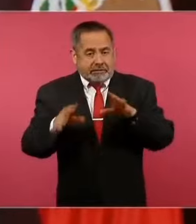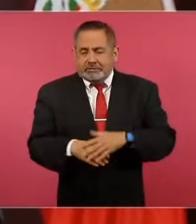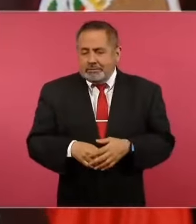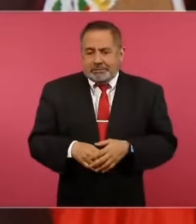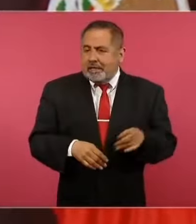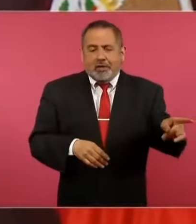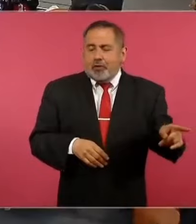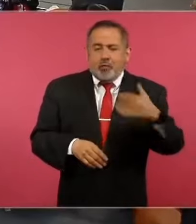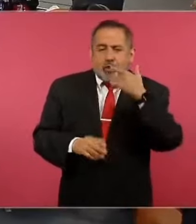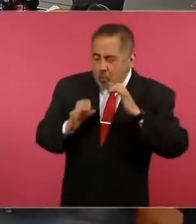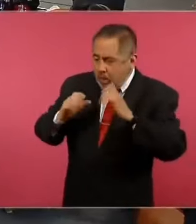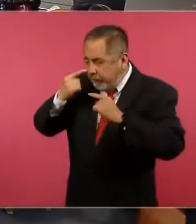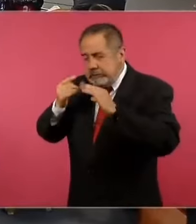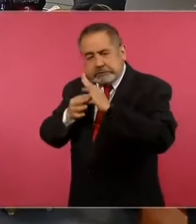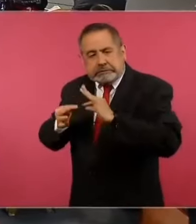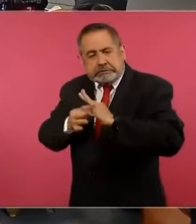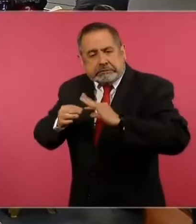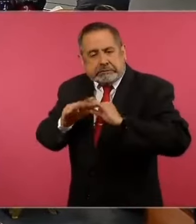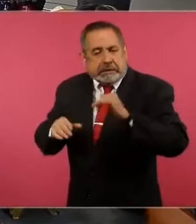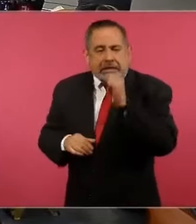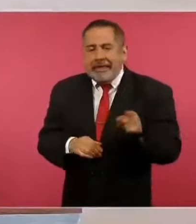siquiera tienen cuidado,